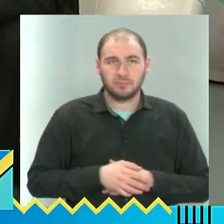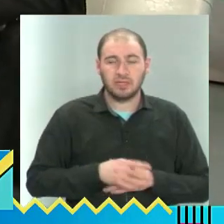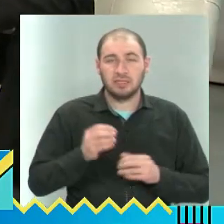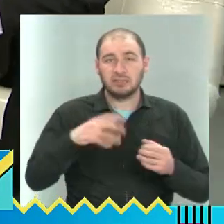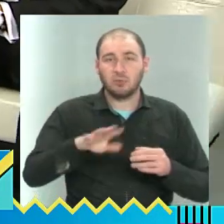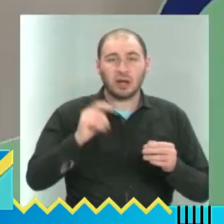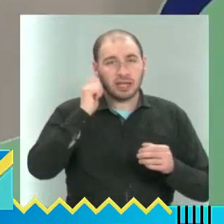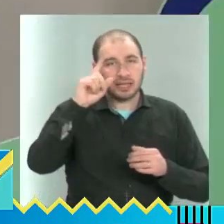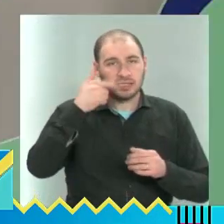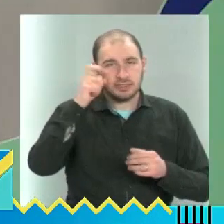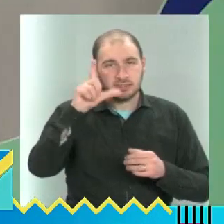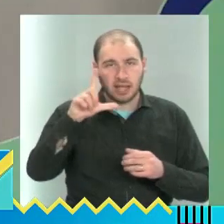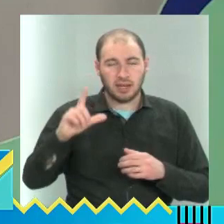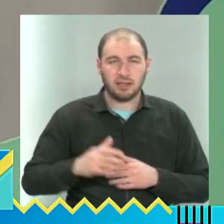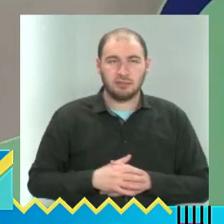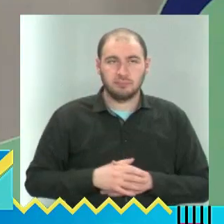Sala Gesell.